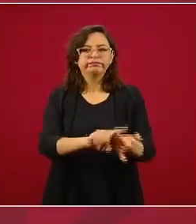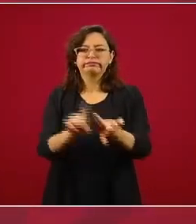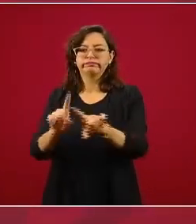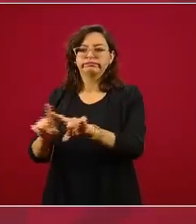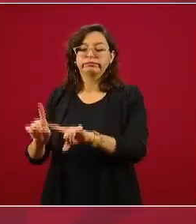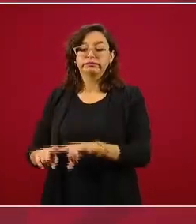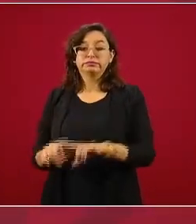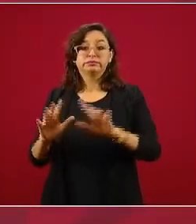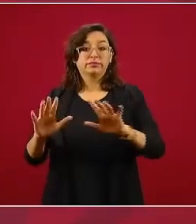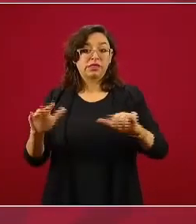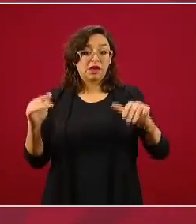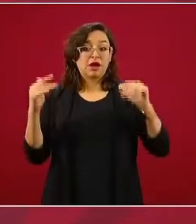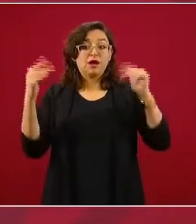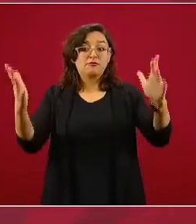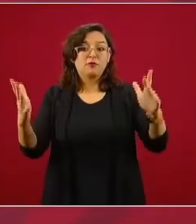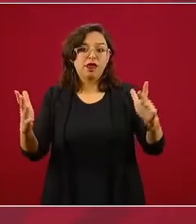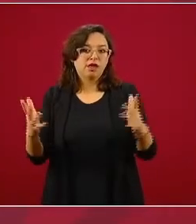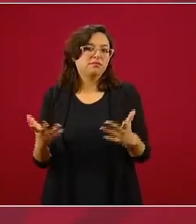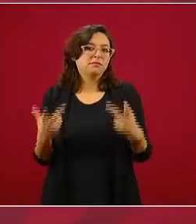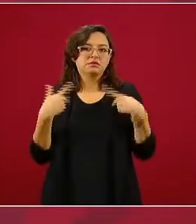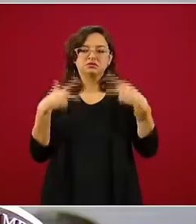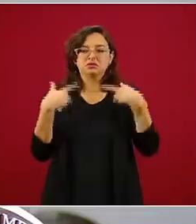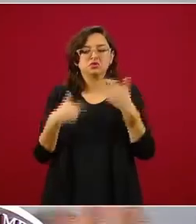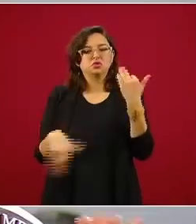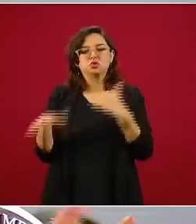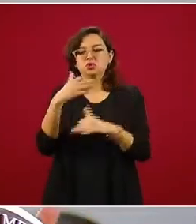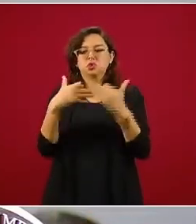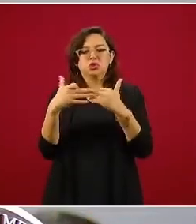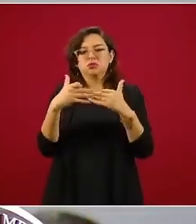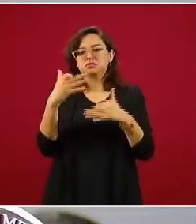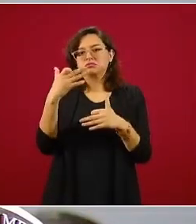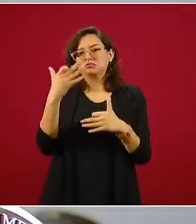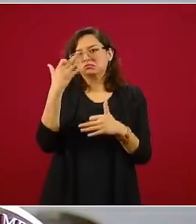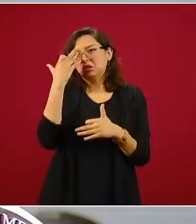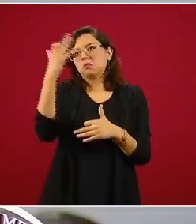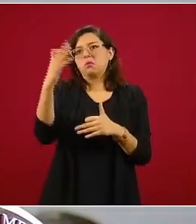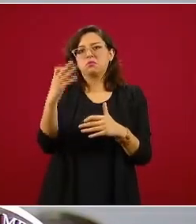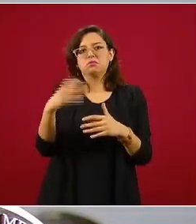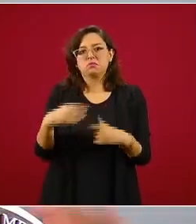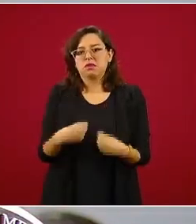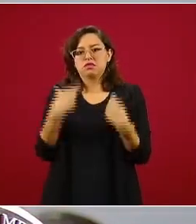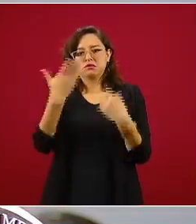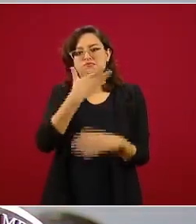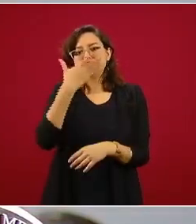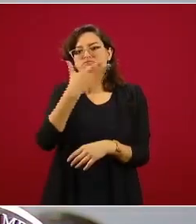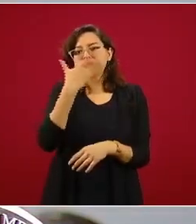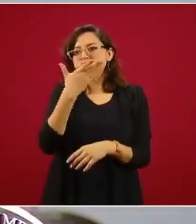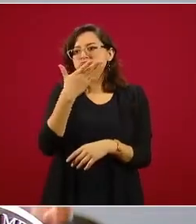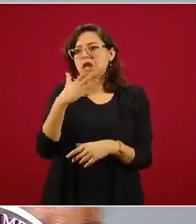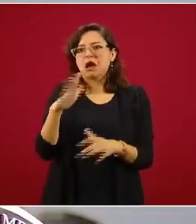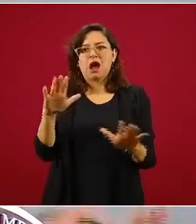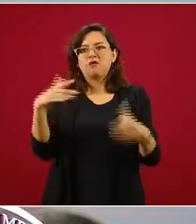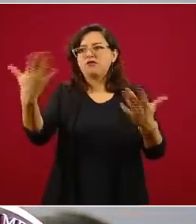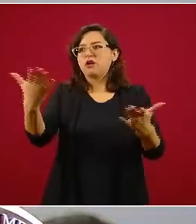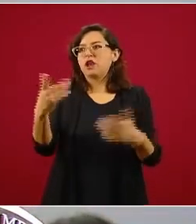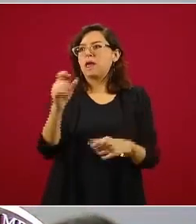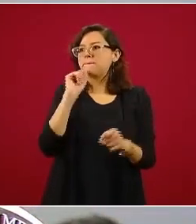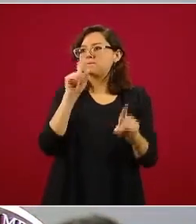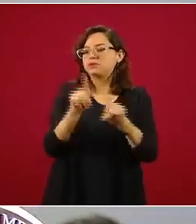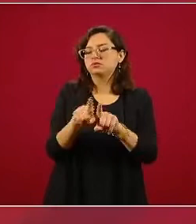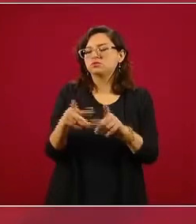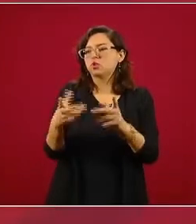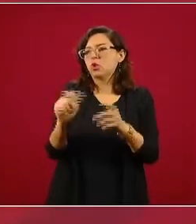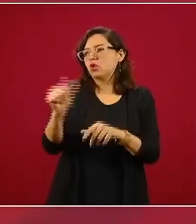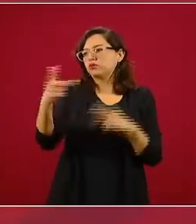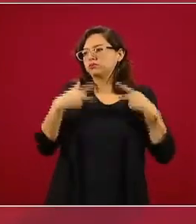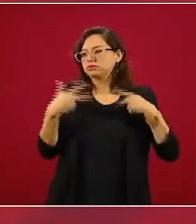pasamos una cantidad muy sustancial del tiempo junto con otras personas. En casa hay familias más extensas, hay